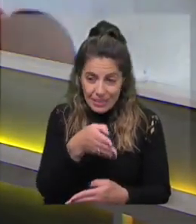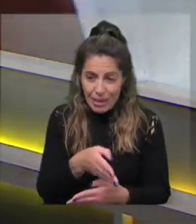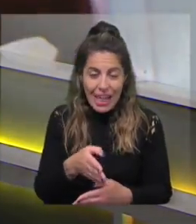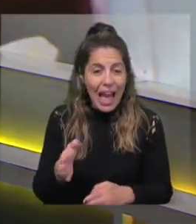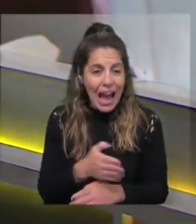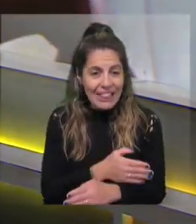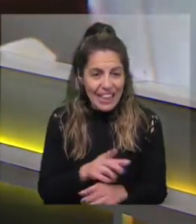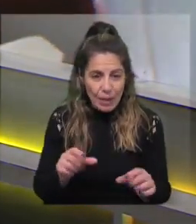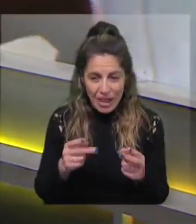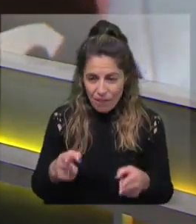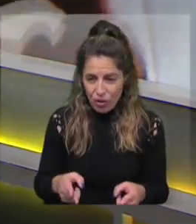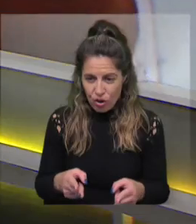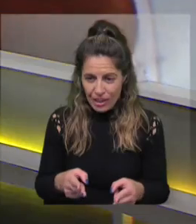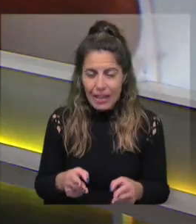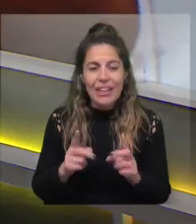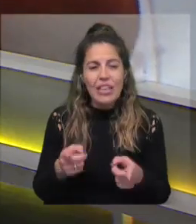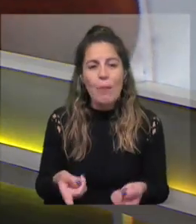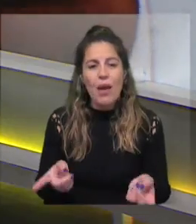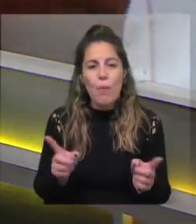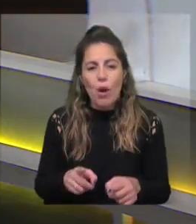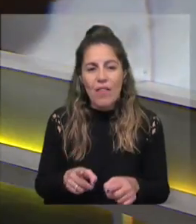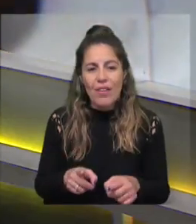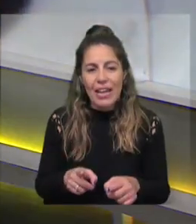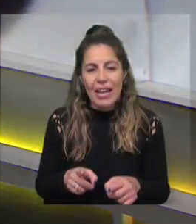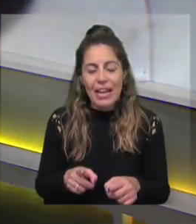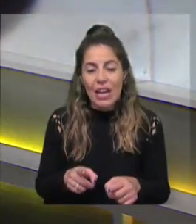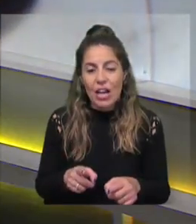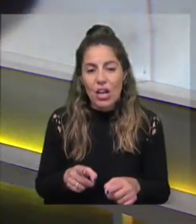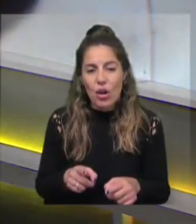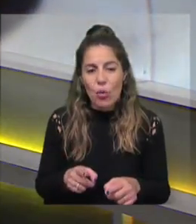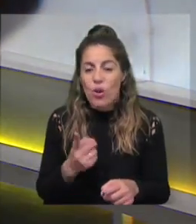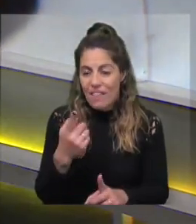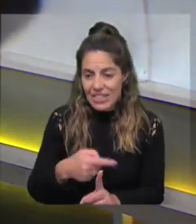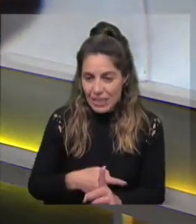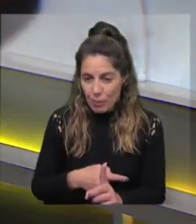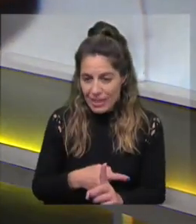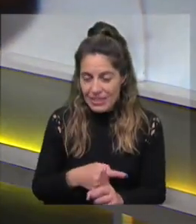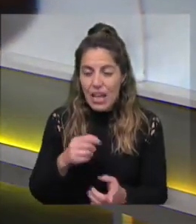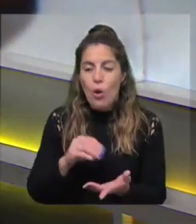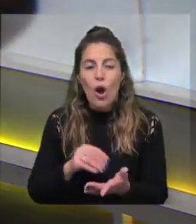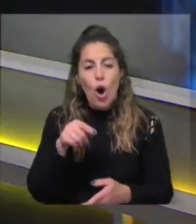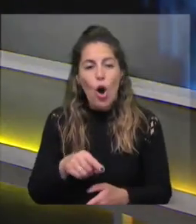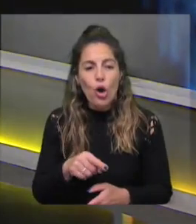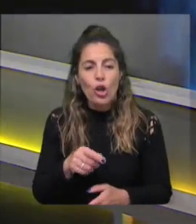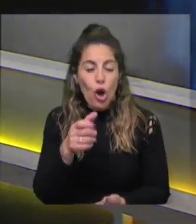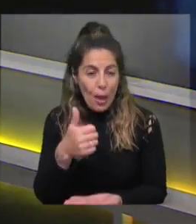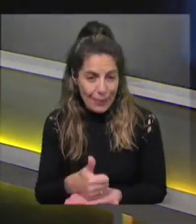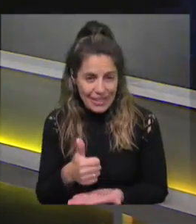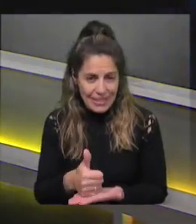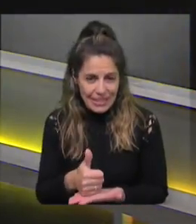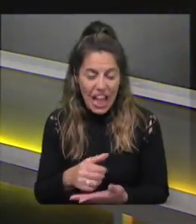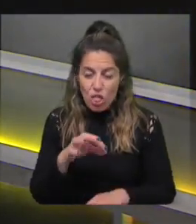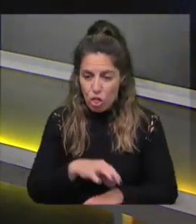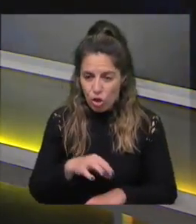bloque, Bardo Científico vuelve a Sobre Ciencia, como es habitual, una vez al mes. Hoy contamos con la presencia de la